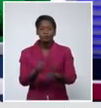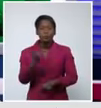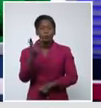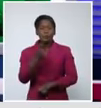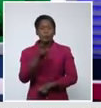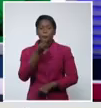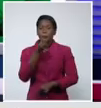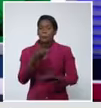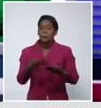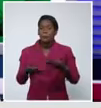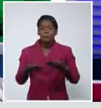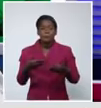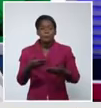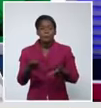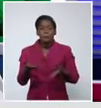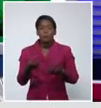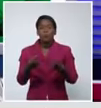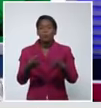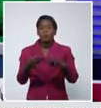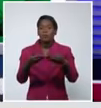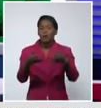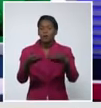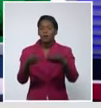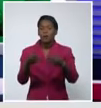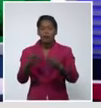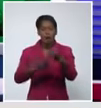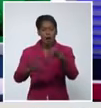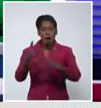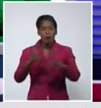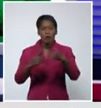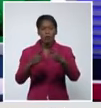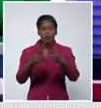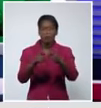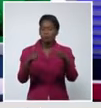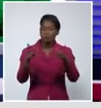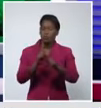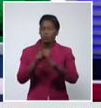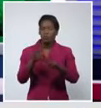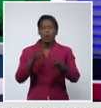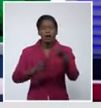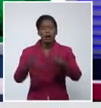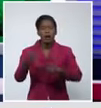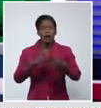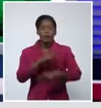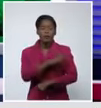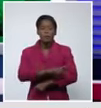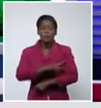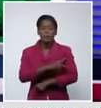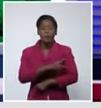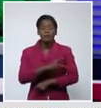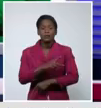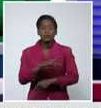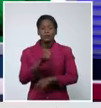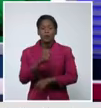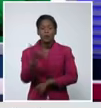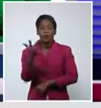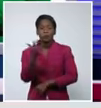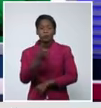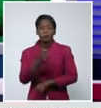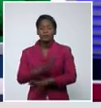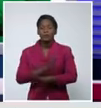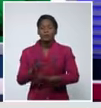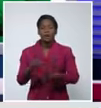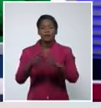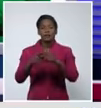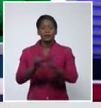la vacuna, muchos países no, perdón, algunos países han apostado porque la vacuna sea la solución y las